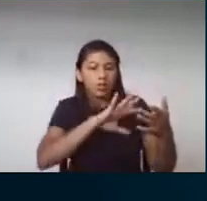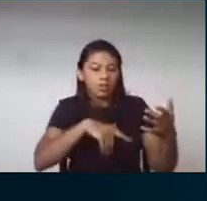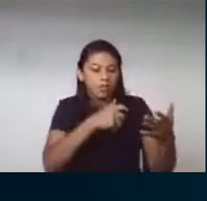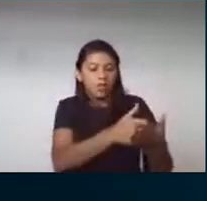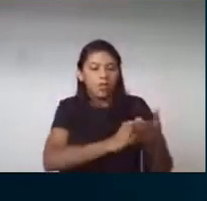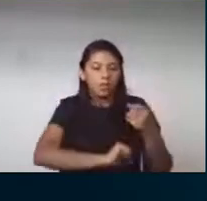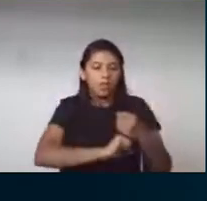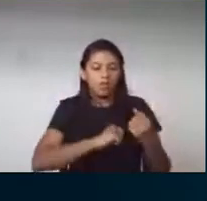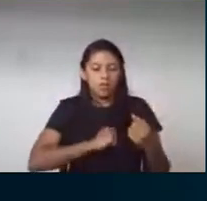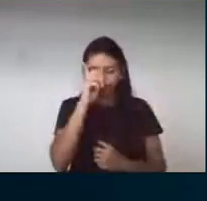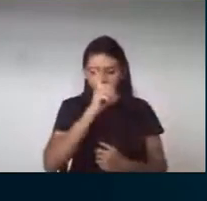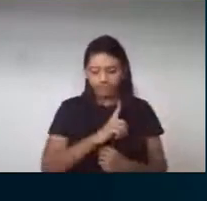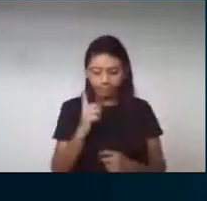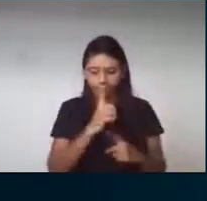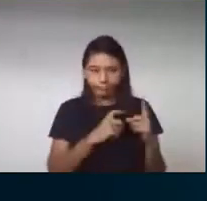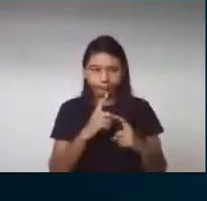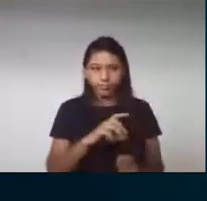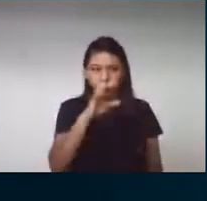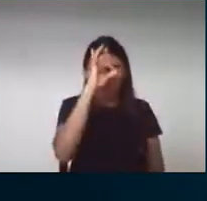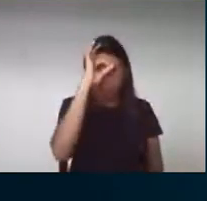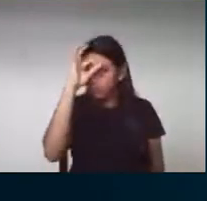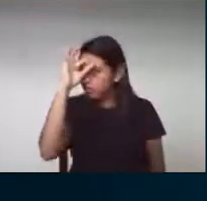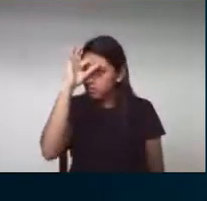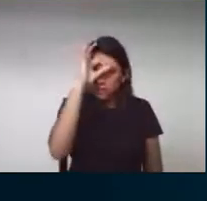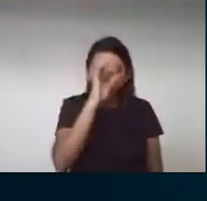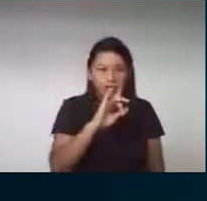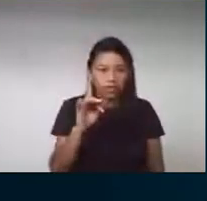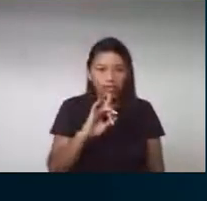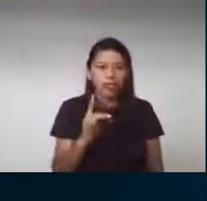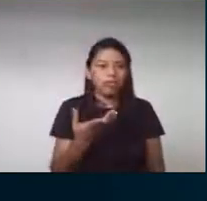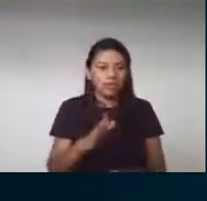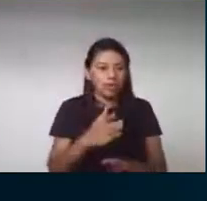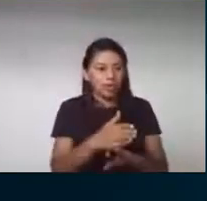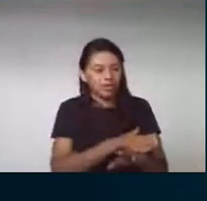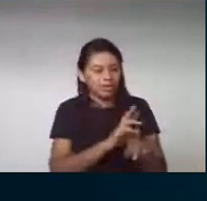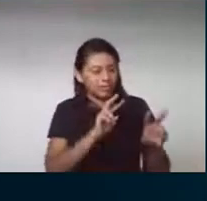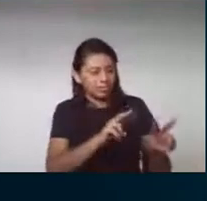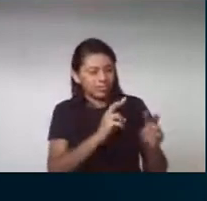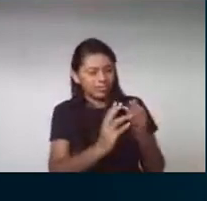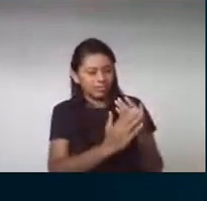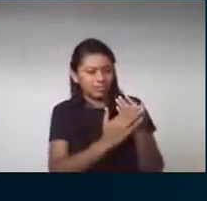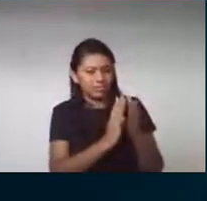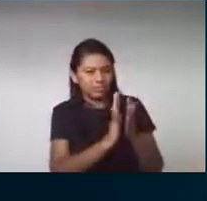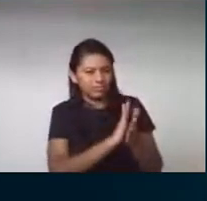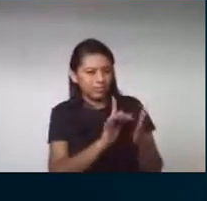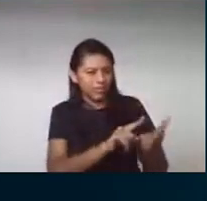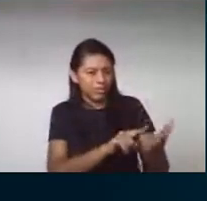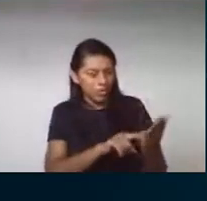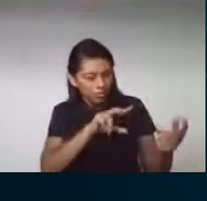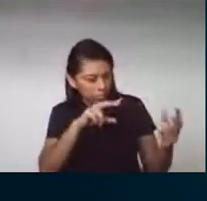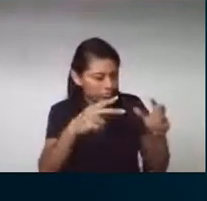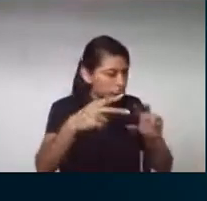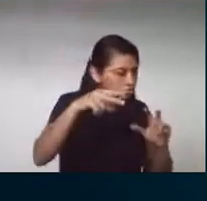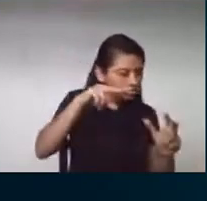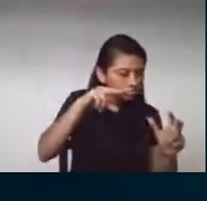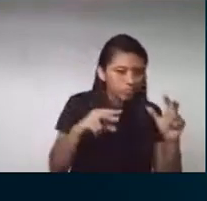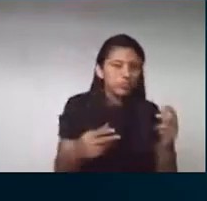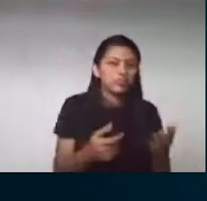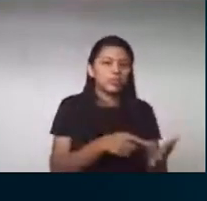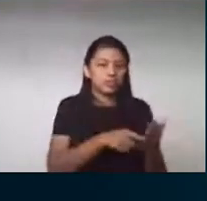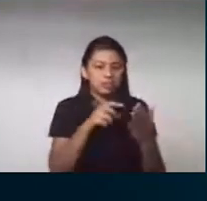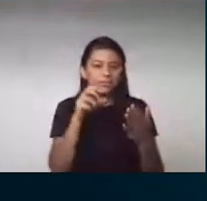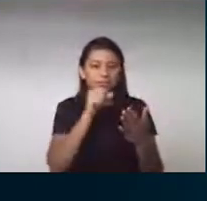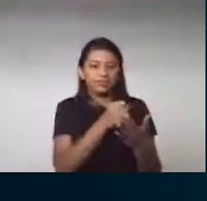más informada, la decisión que presenta menos riesgo, la decisión más concluyente es la que tiene una mayor